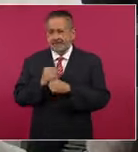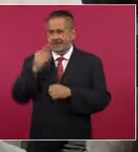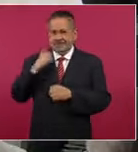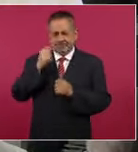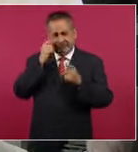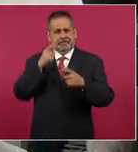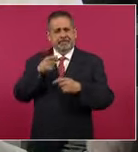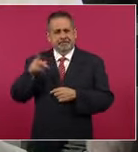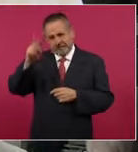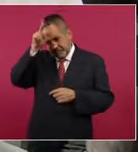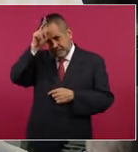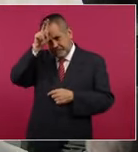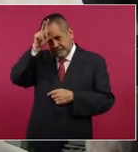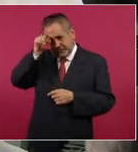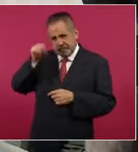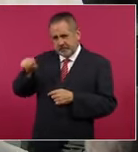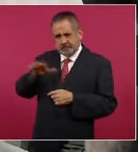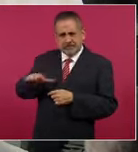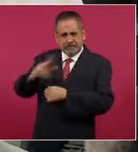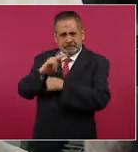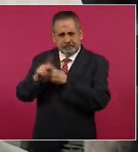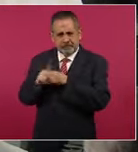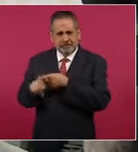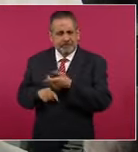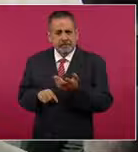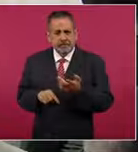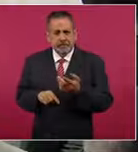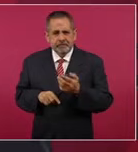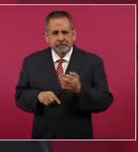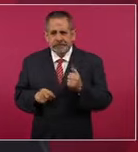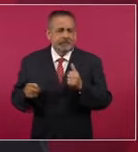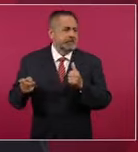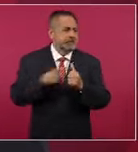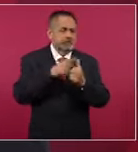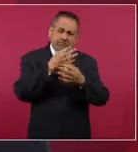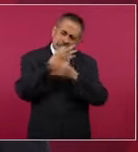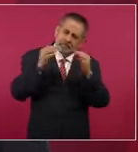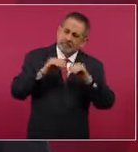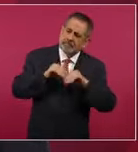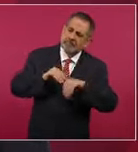en el caso de Perú, el primer mensaje